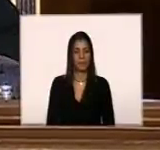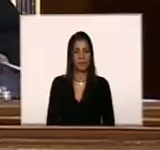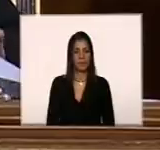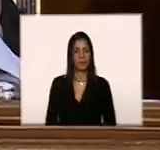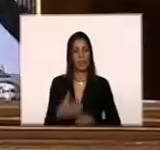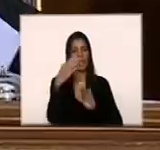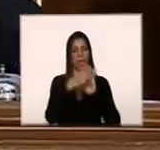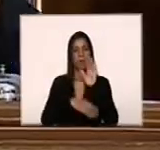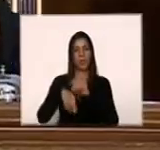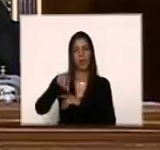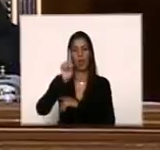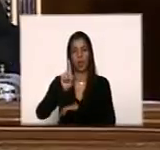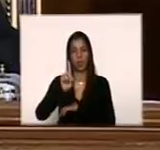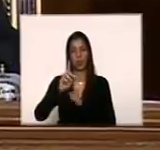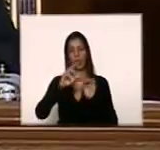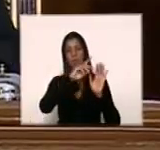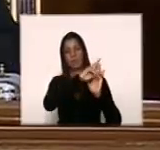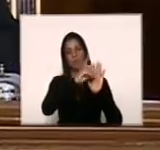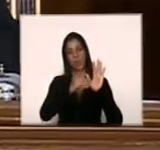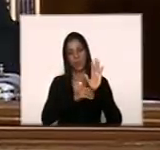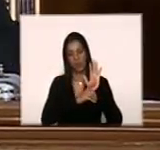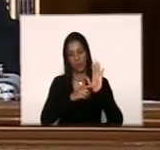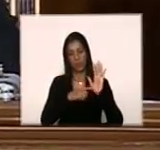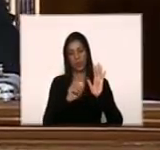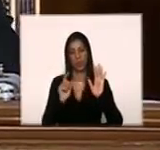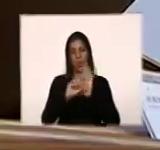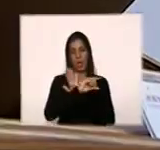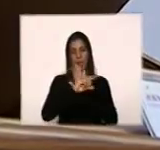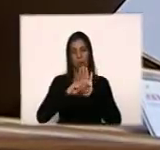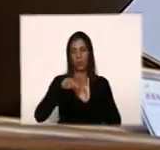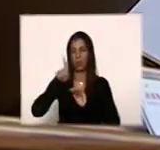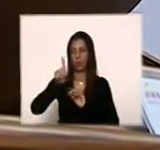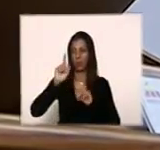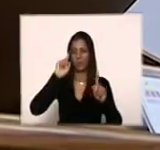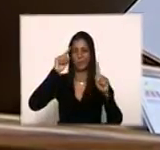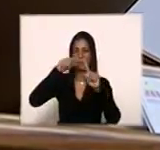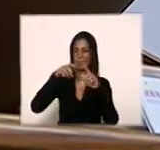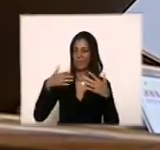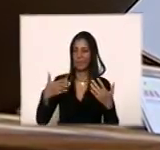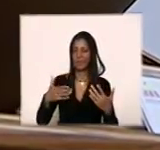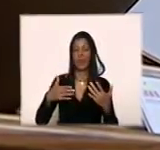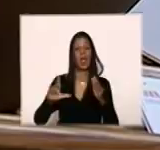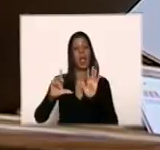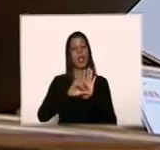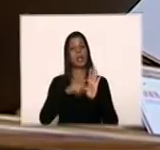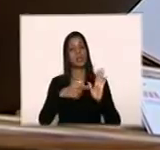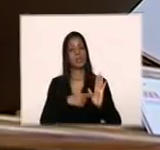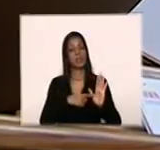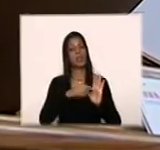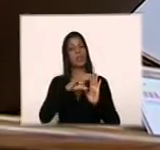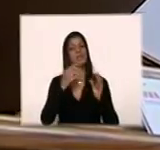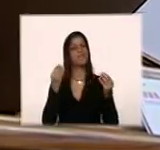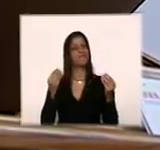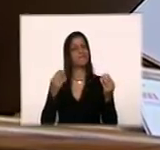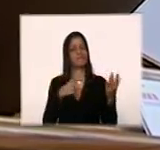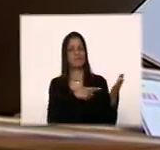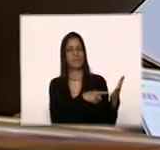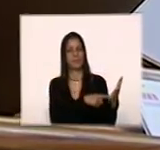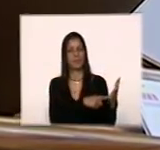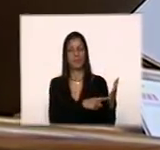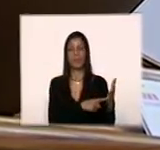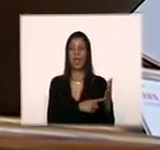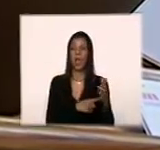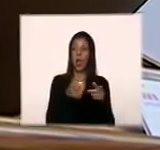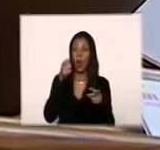Capítulo primero, disposiciones generales. Artículo primero, objeto. La presente ley constitucional tiene por objeto